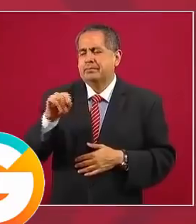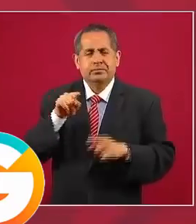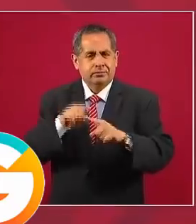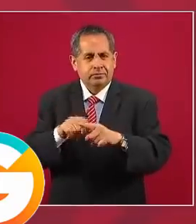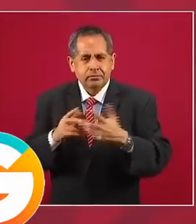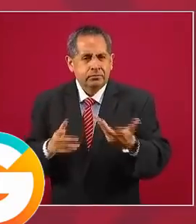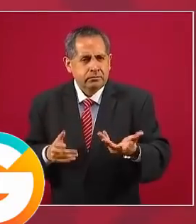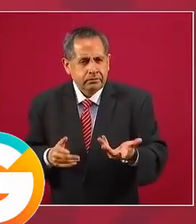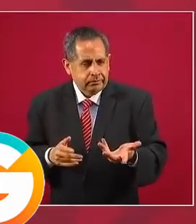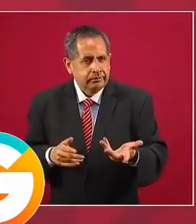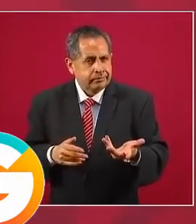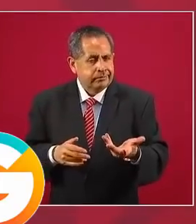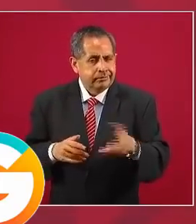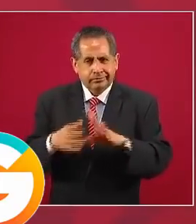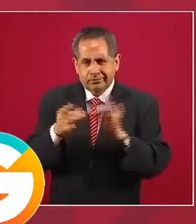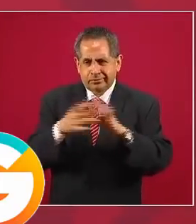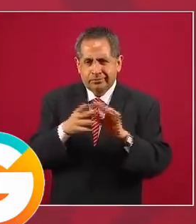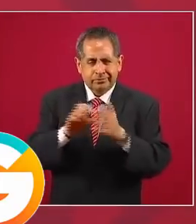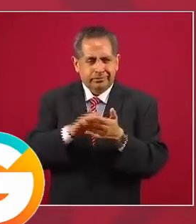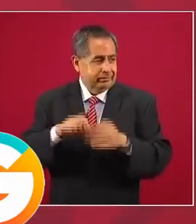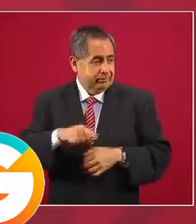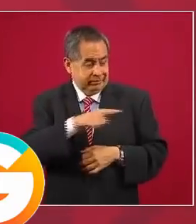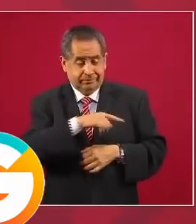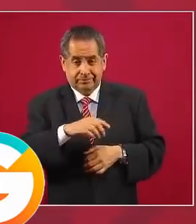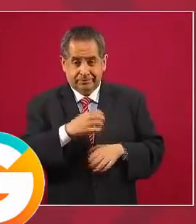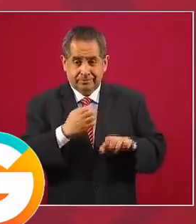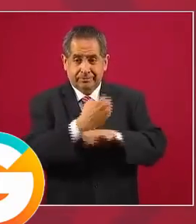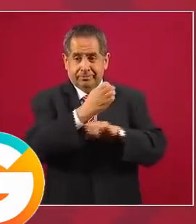¿Cómo se explican que un estado